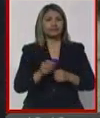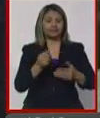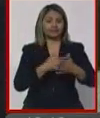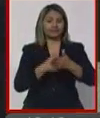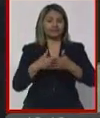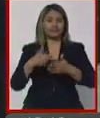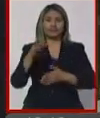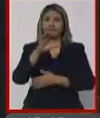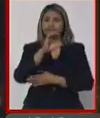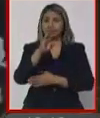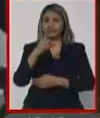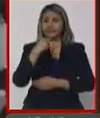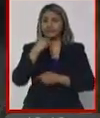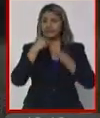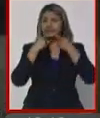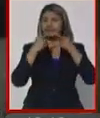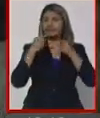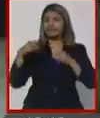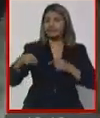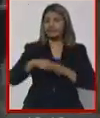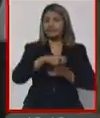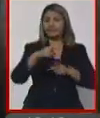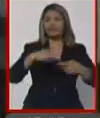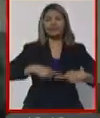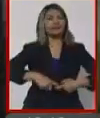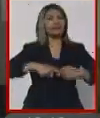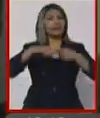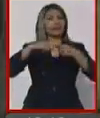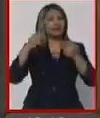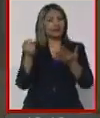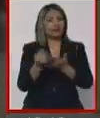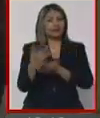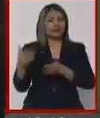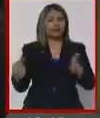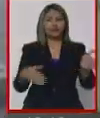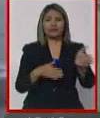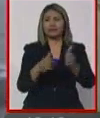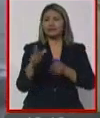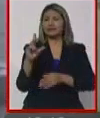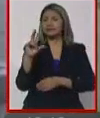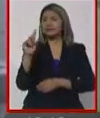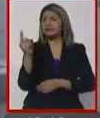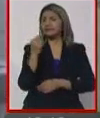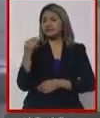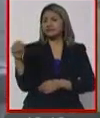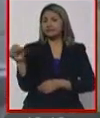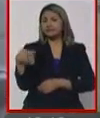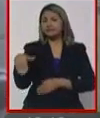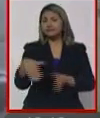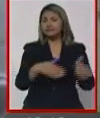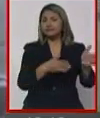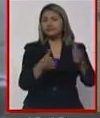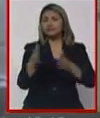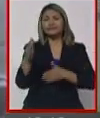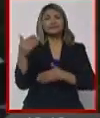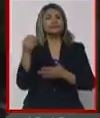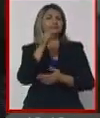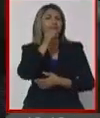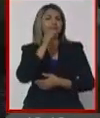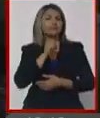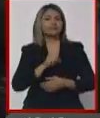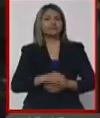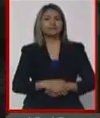terminal de buses de Cochabamba se anunció que los viajes se suspendieron por la carretera nueva. Solo se puede circular por la antigua para viajar a Santa